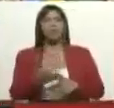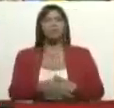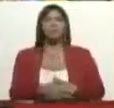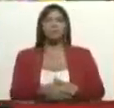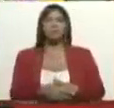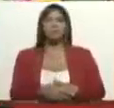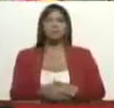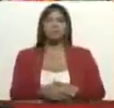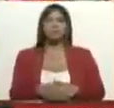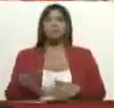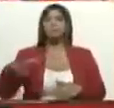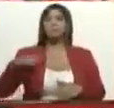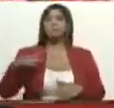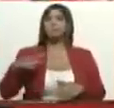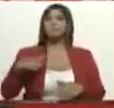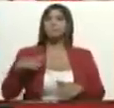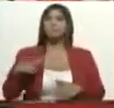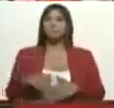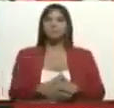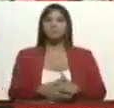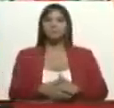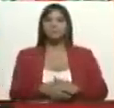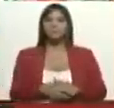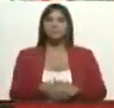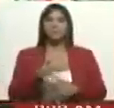de esas emociones